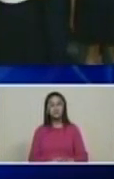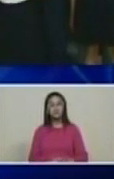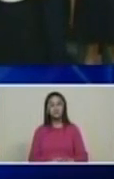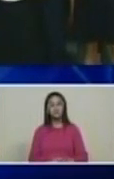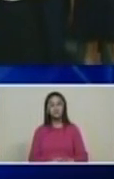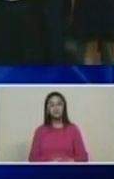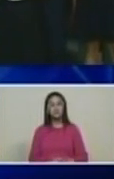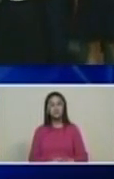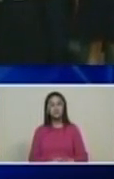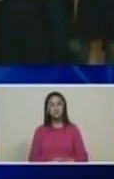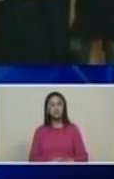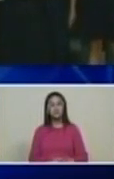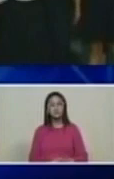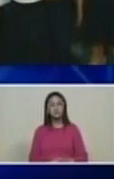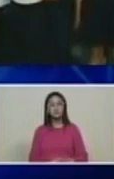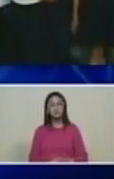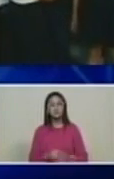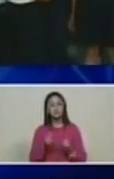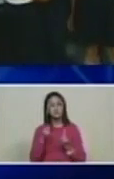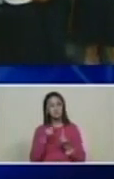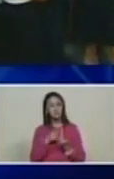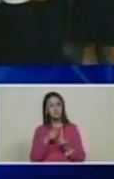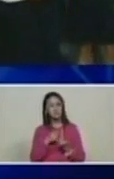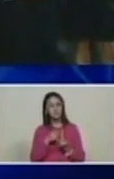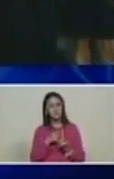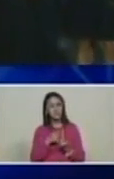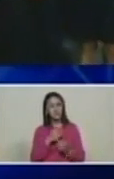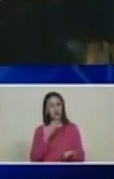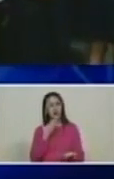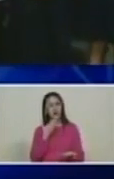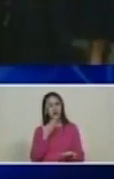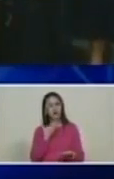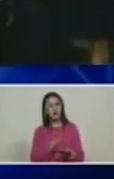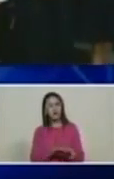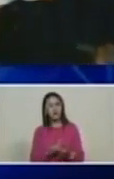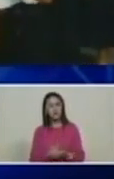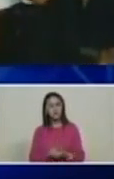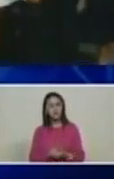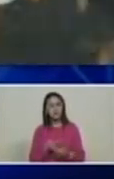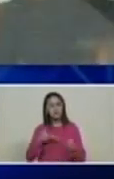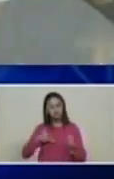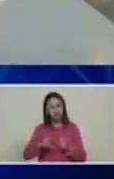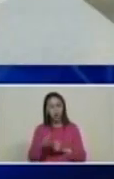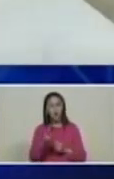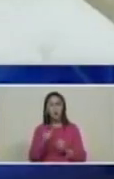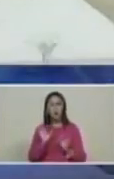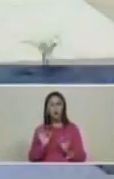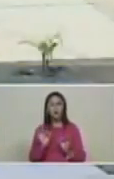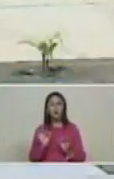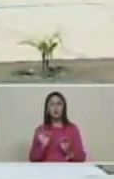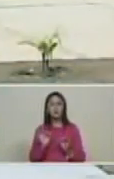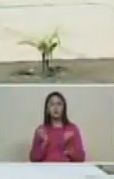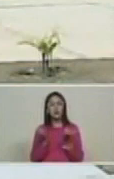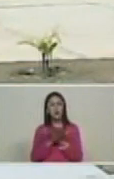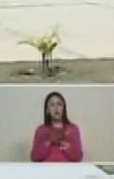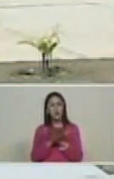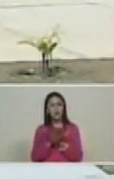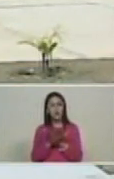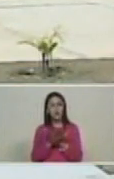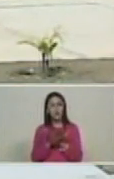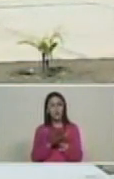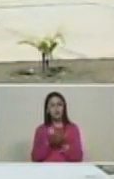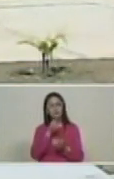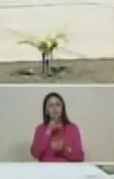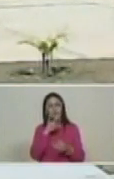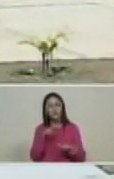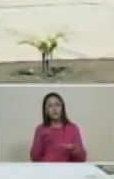Así es, señor presidente. Bueno, primero que nada, agradecer la inauguración de este complejo educativo tan